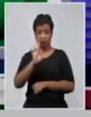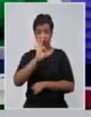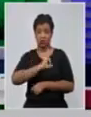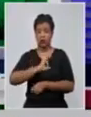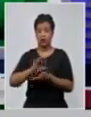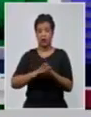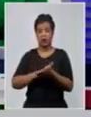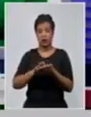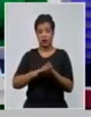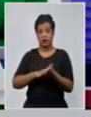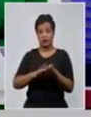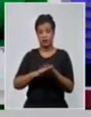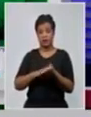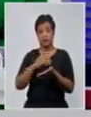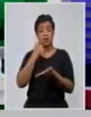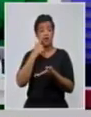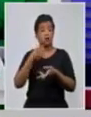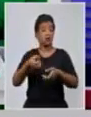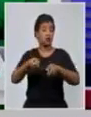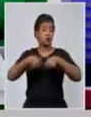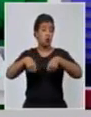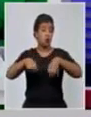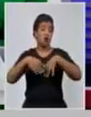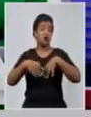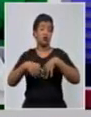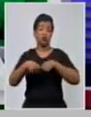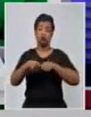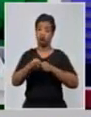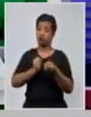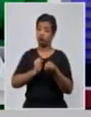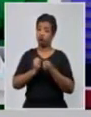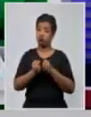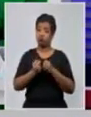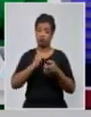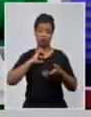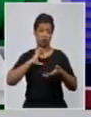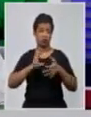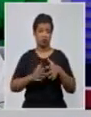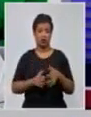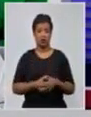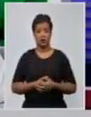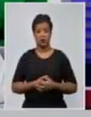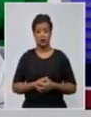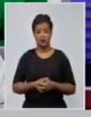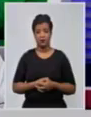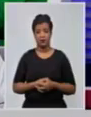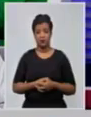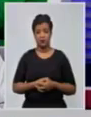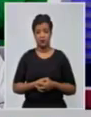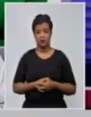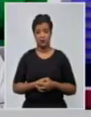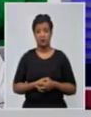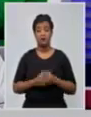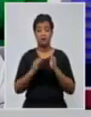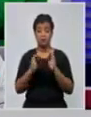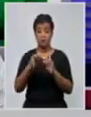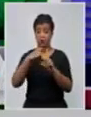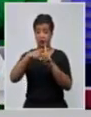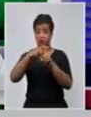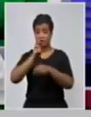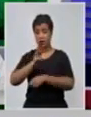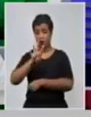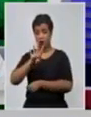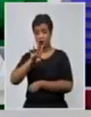60,9%. Situación que complejiza el control de esta enfermedad. De los 349,